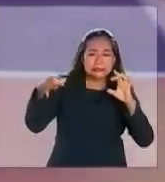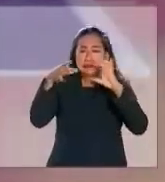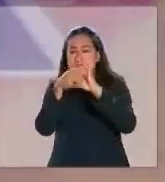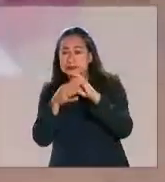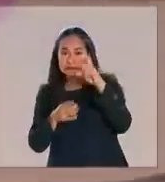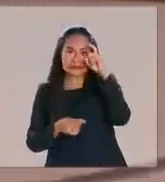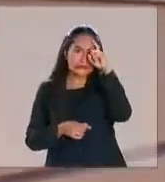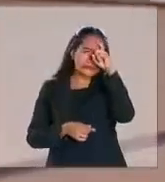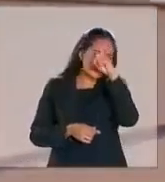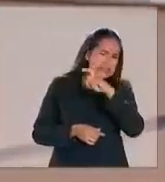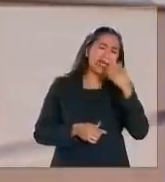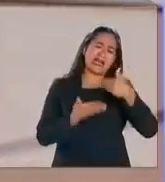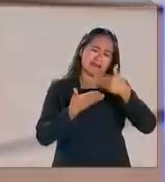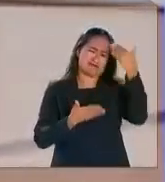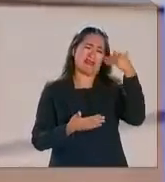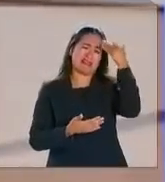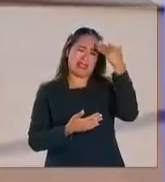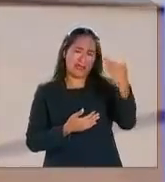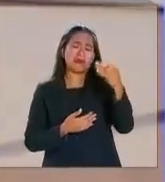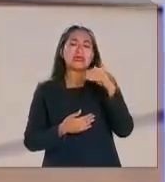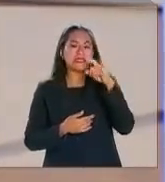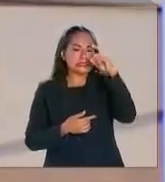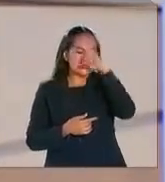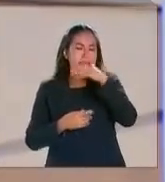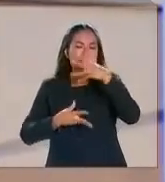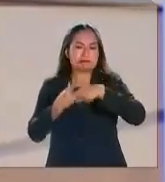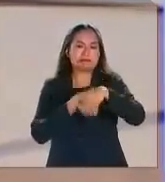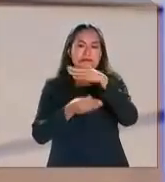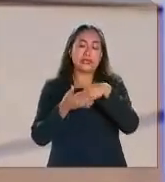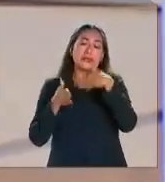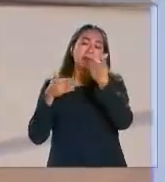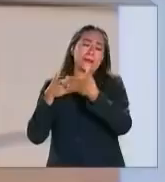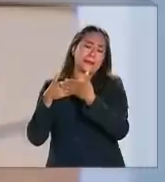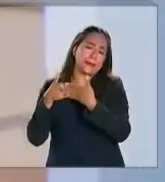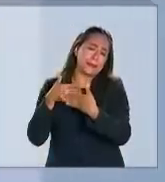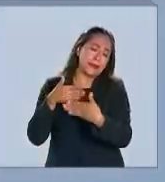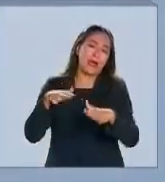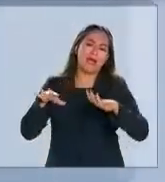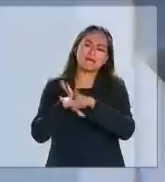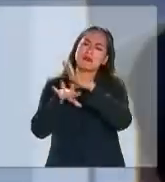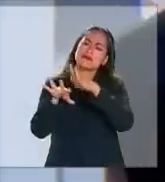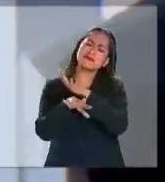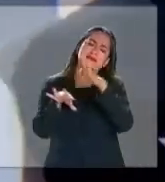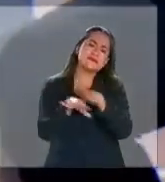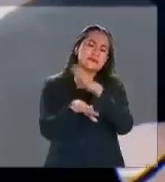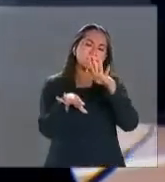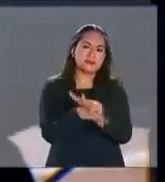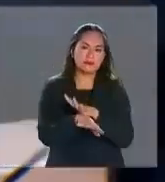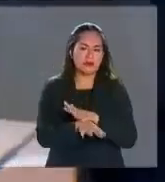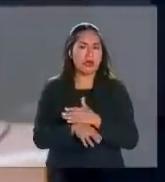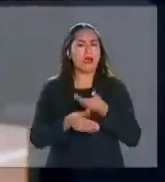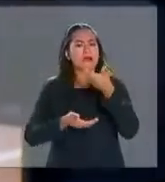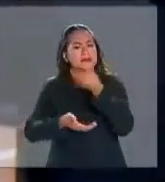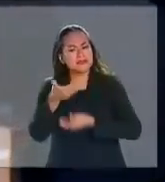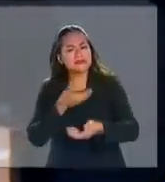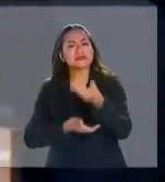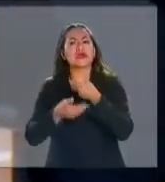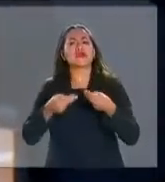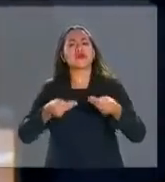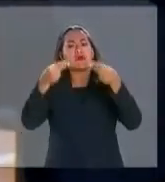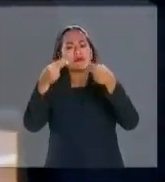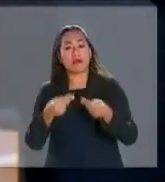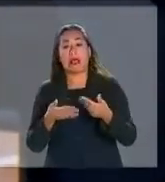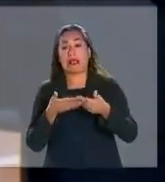todos hemos cambiado mucho de entonces para acá con comercio y con inversión en esa época la única autopista era la que nos